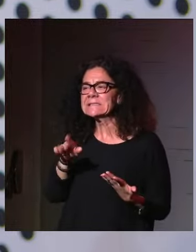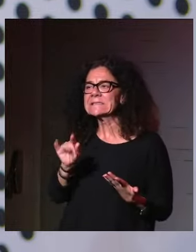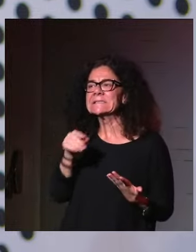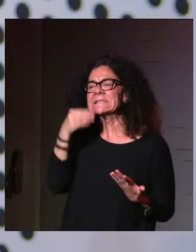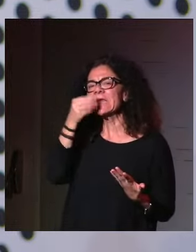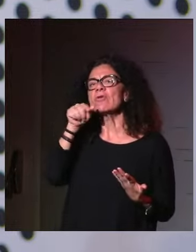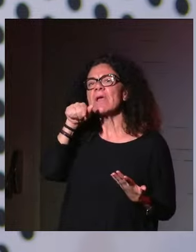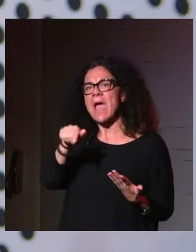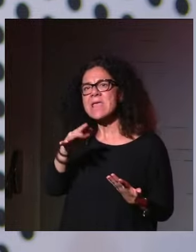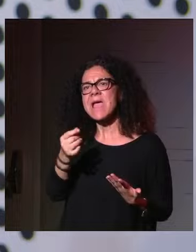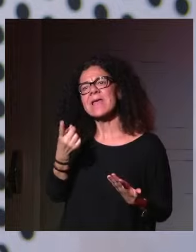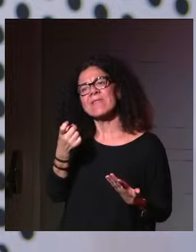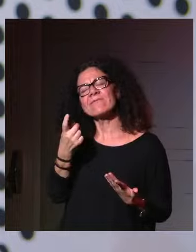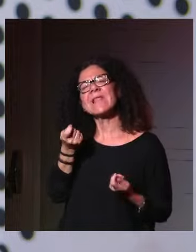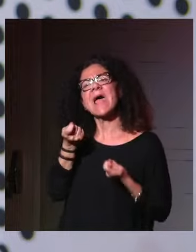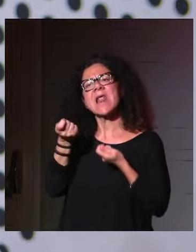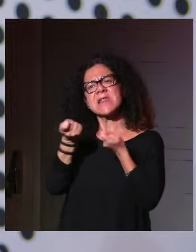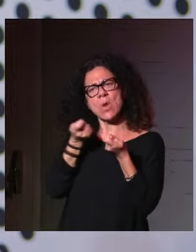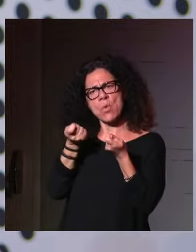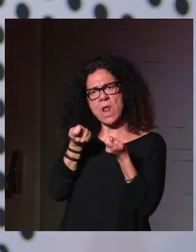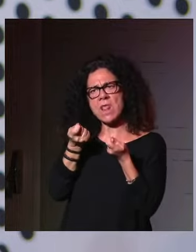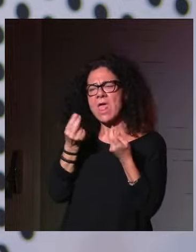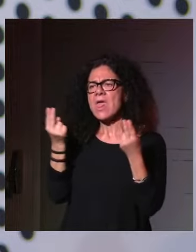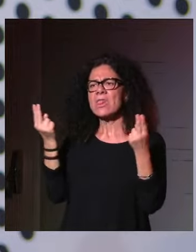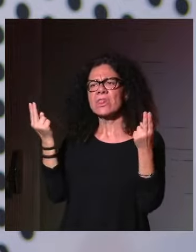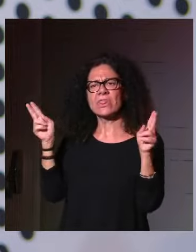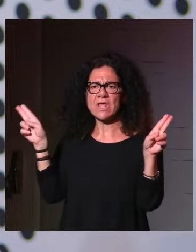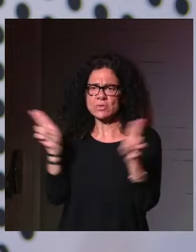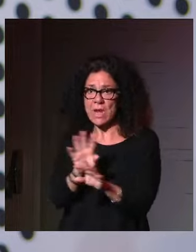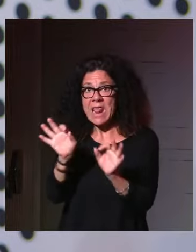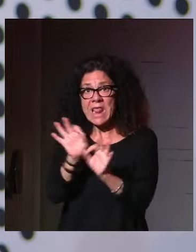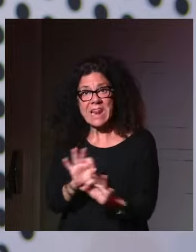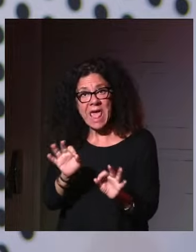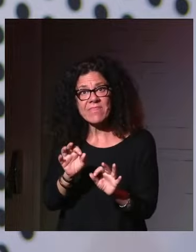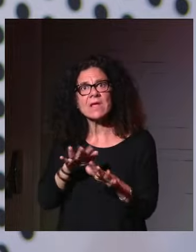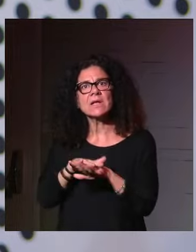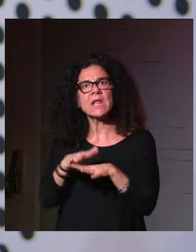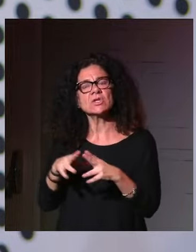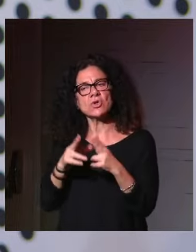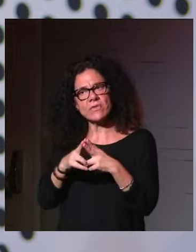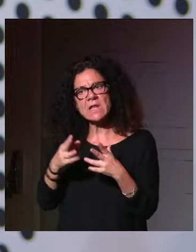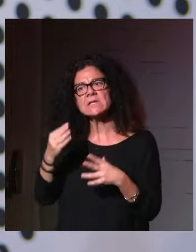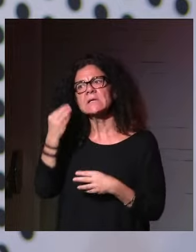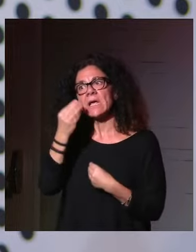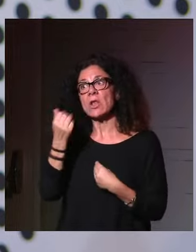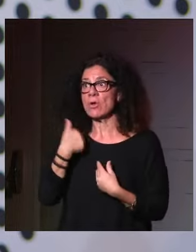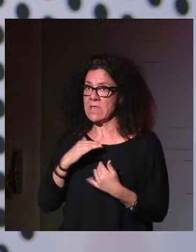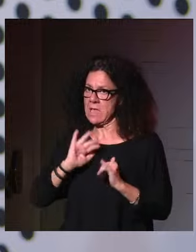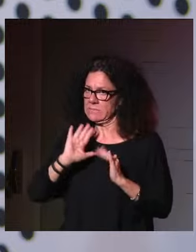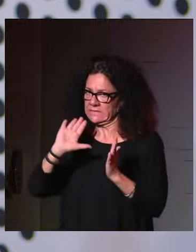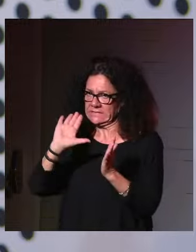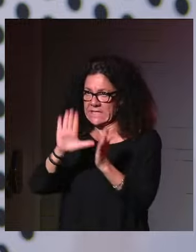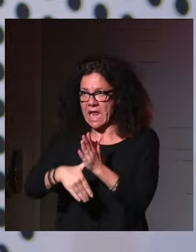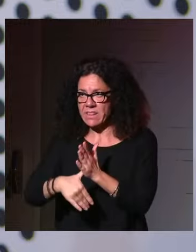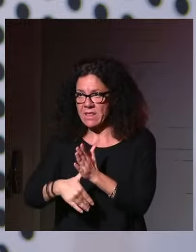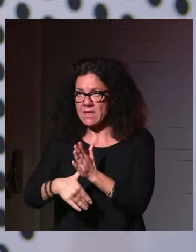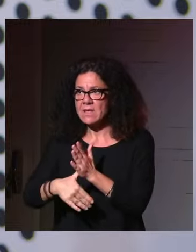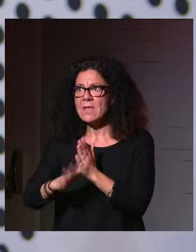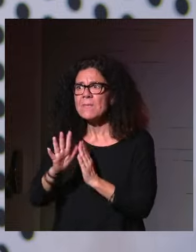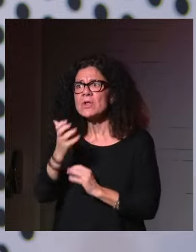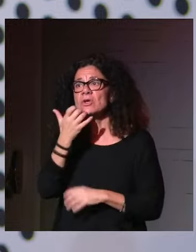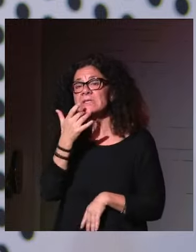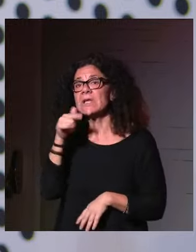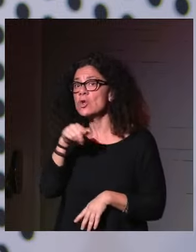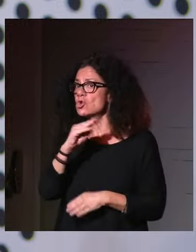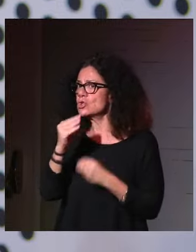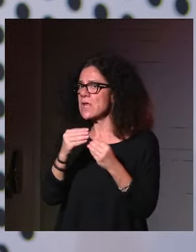hay que regular sin censurar las redes sociales creo que ya llegamos tarde pero también creo que si no se